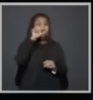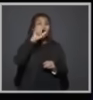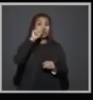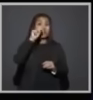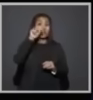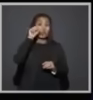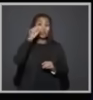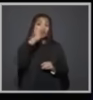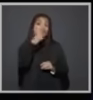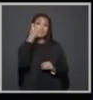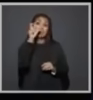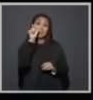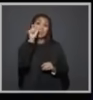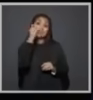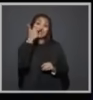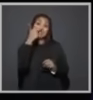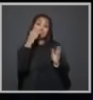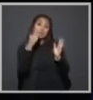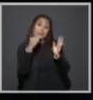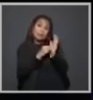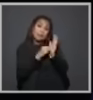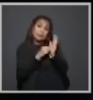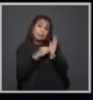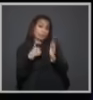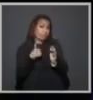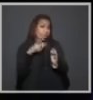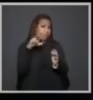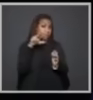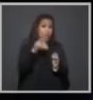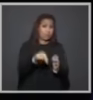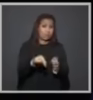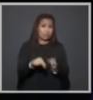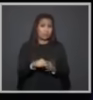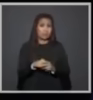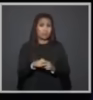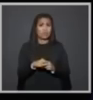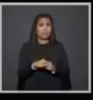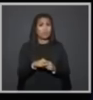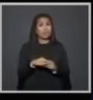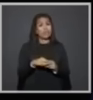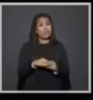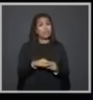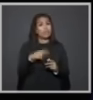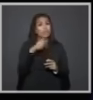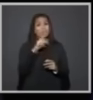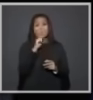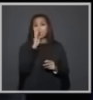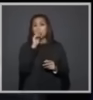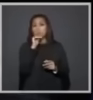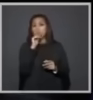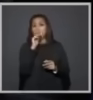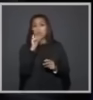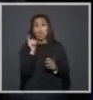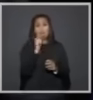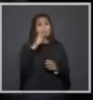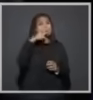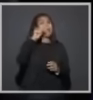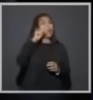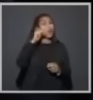ganar más que el presidente de la República. Pero ministros de la